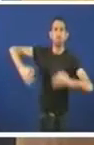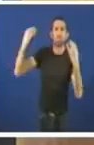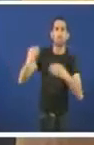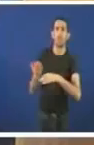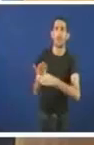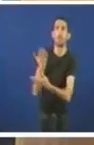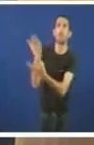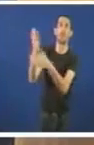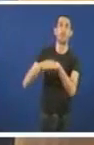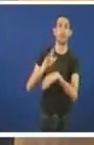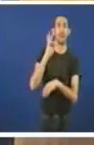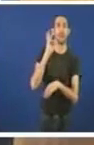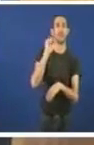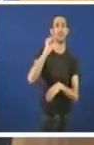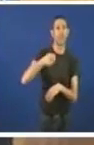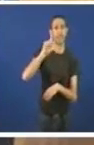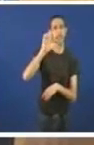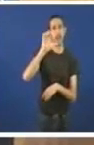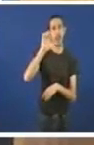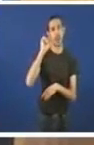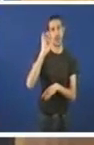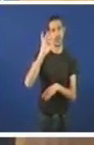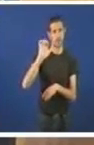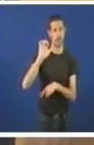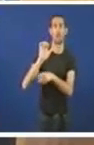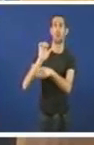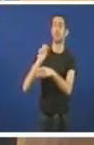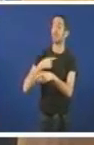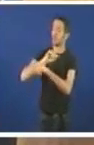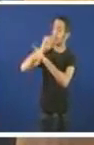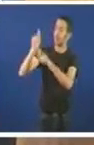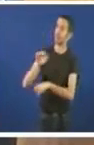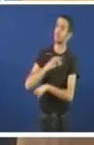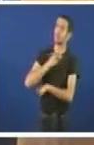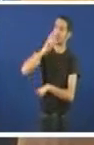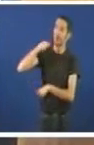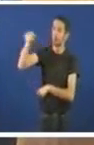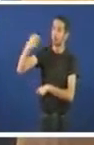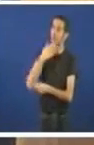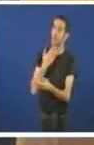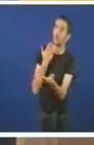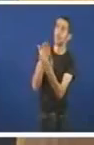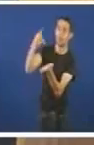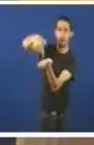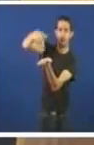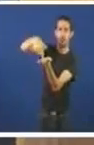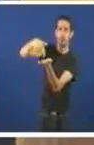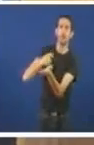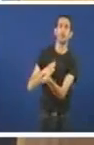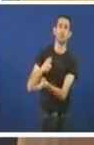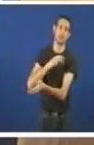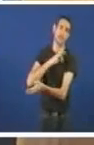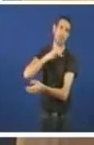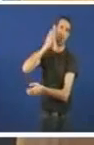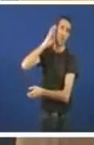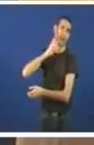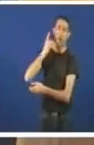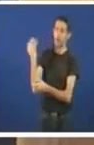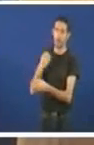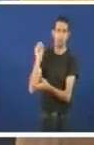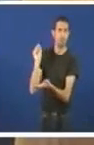Leaks. Preguntámonos, señor Núñez Feijóo, si vai vostede exixirlle ao señor Rajoy que actúe con rapidez ou simplemente